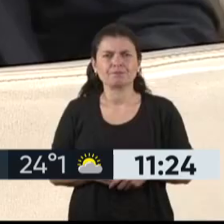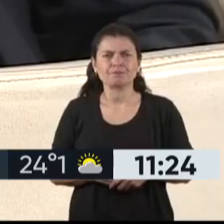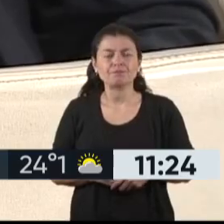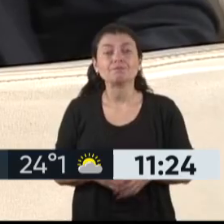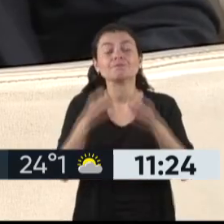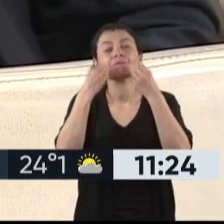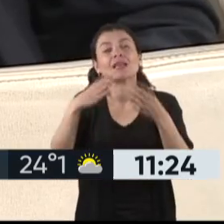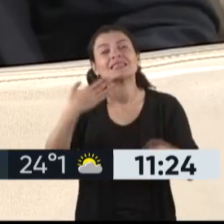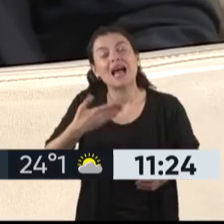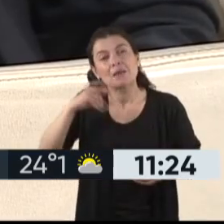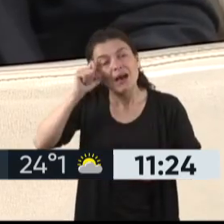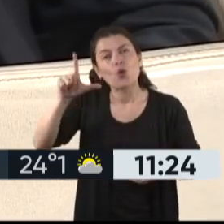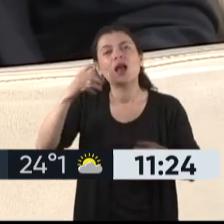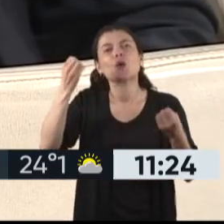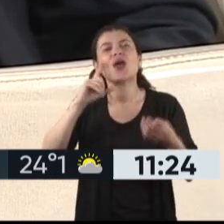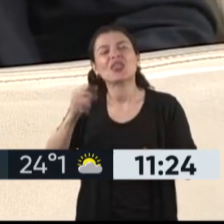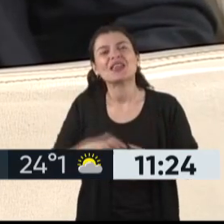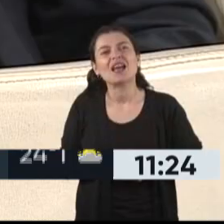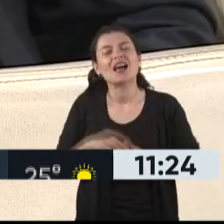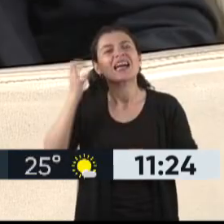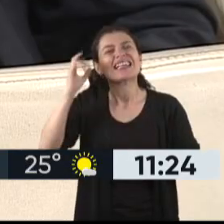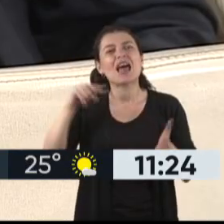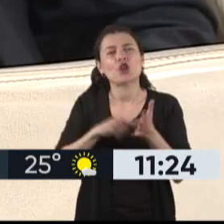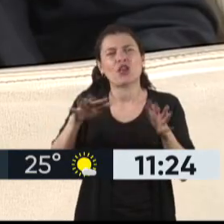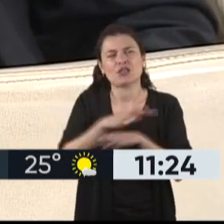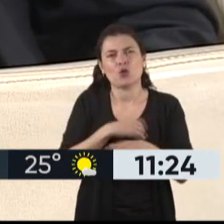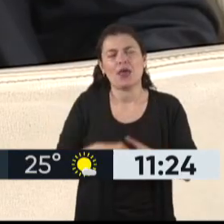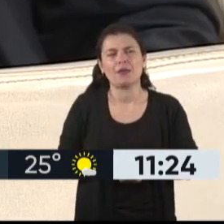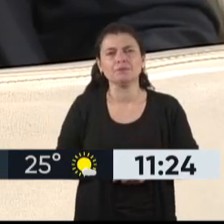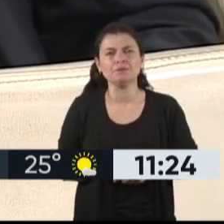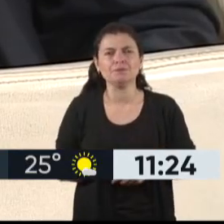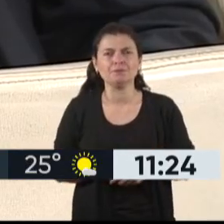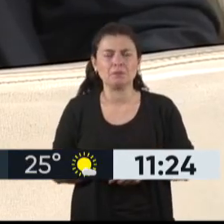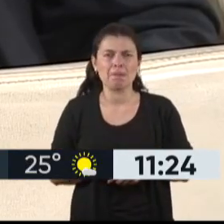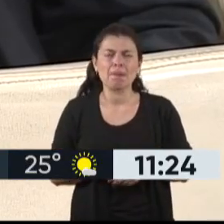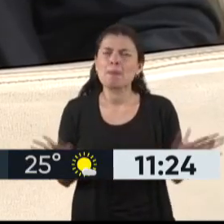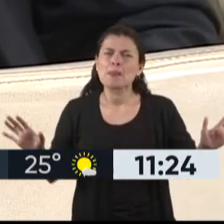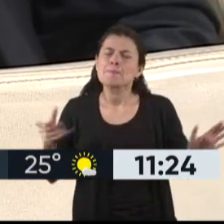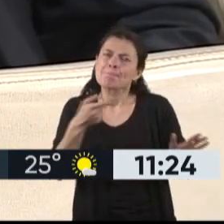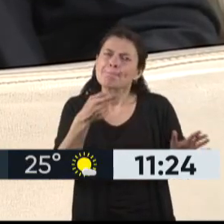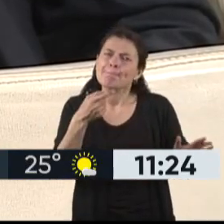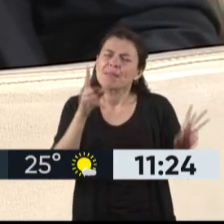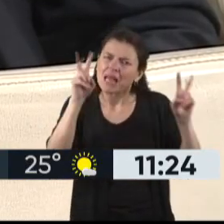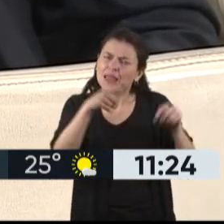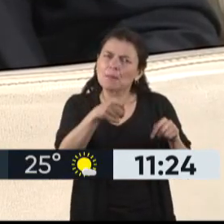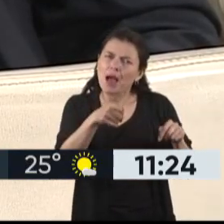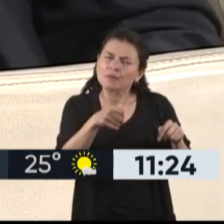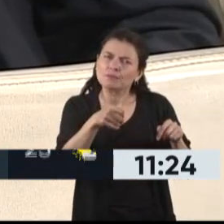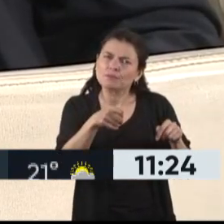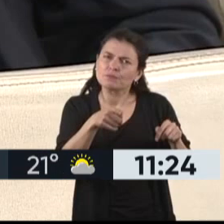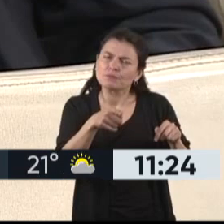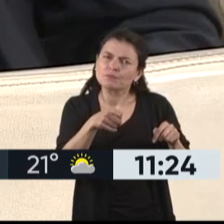¿Qué tal, Manuel? Buen día. ¿Cómo andas? Martín Fernández, Radio de la Ciudad. ¿Cómo te va? Bien, por suerte. Voy a insistir un poquito con lo que